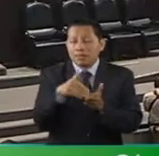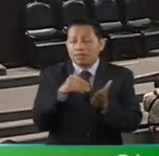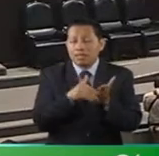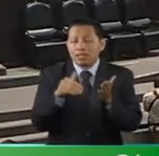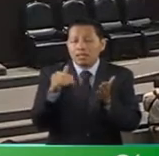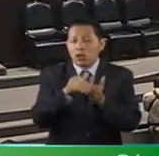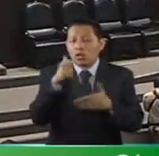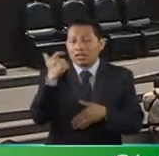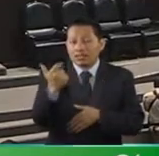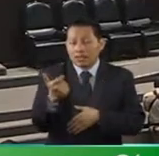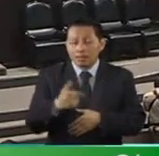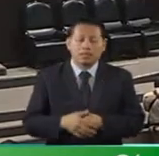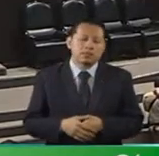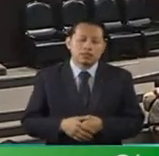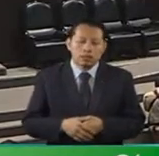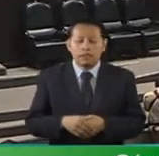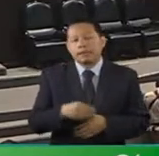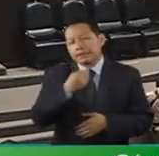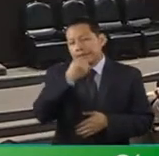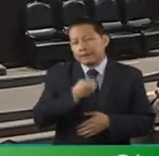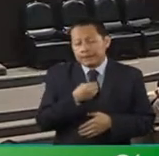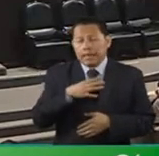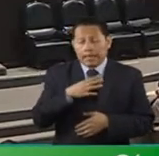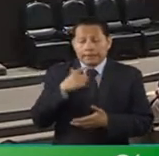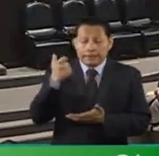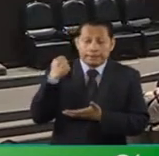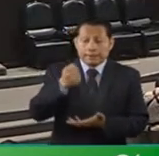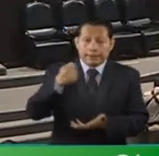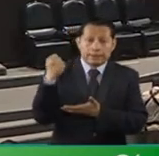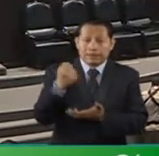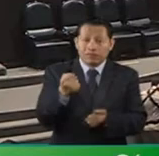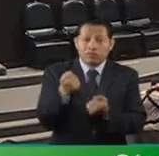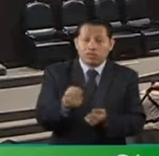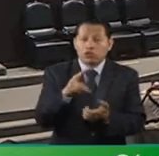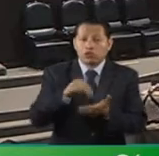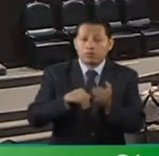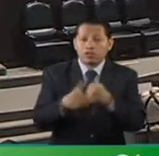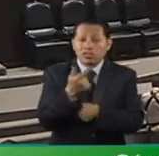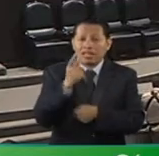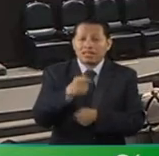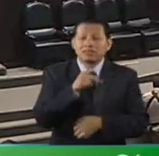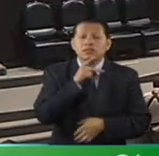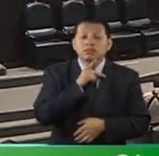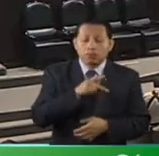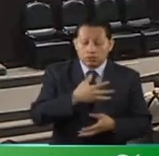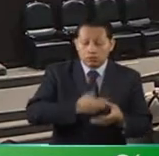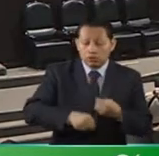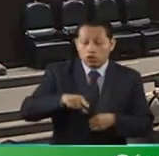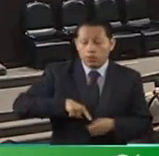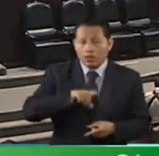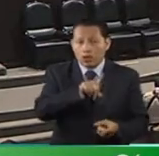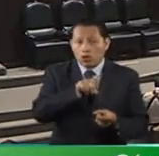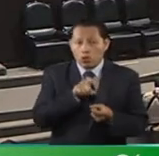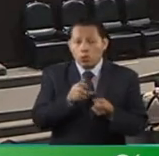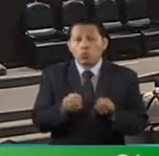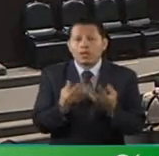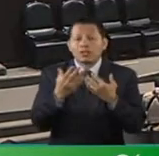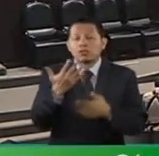1.867.000 millones de pesos. A pesar de estos enormes apoyos, en el 2012 el petróleo le daba al gobierno, escúchese bien,